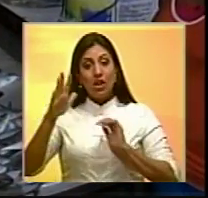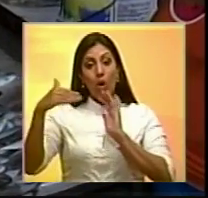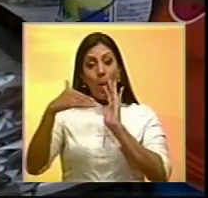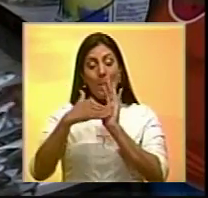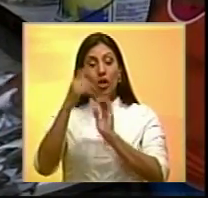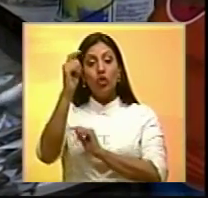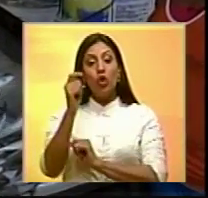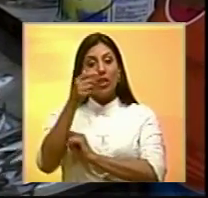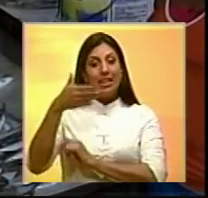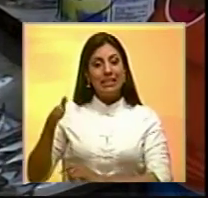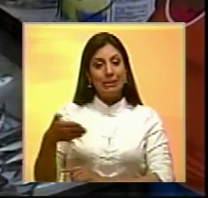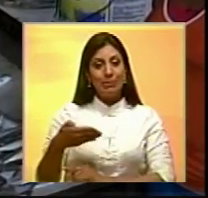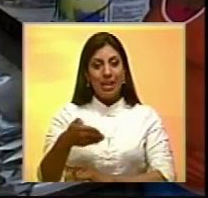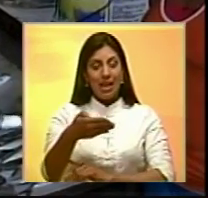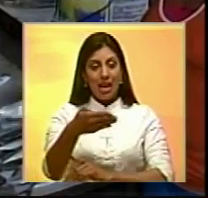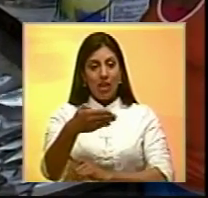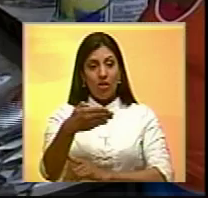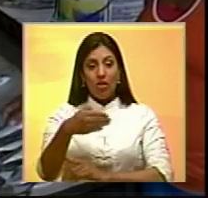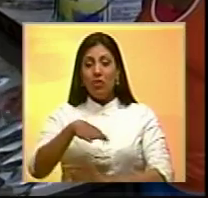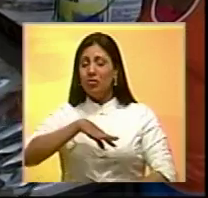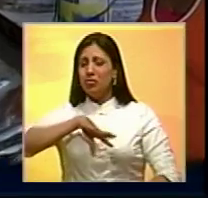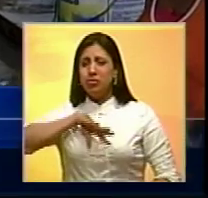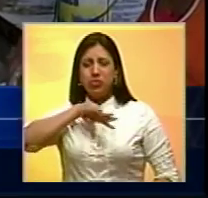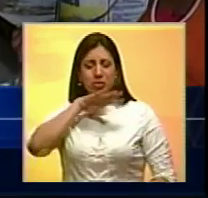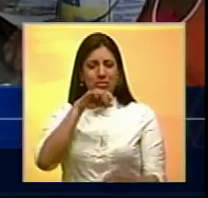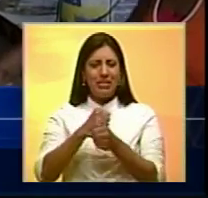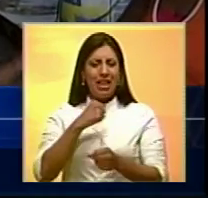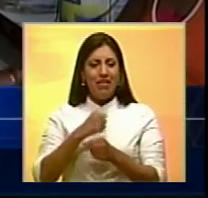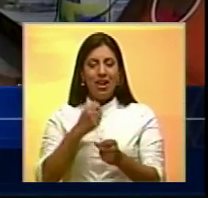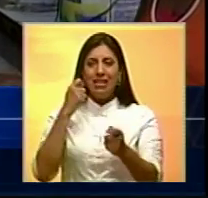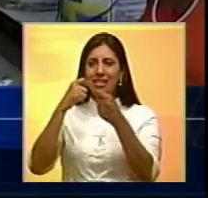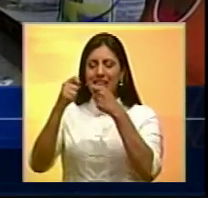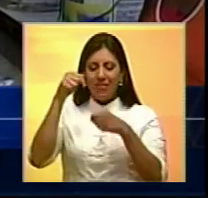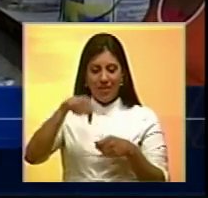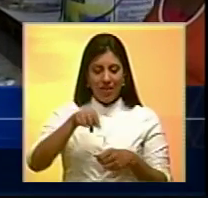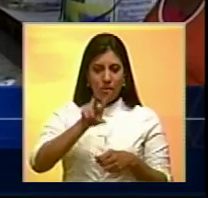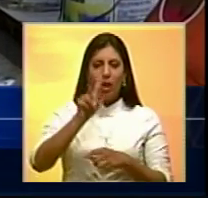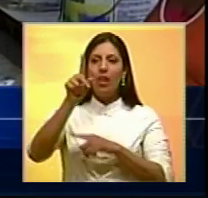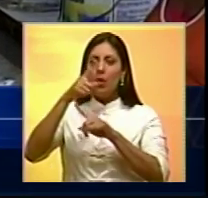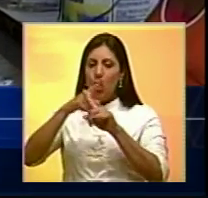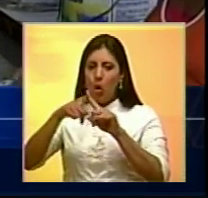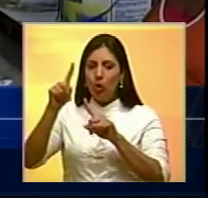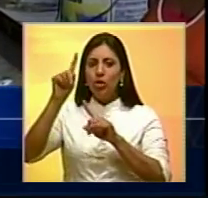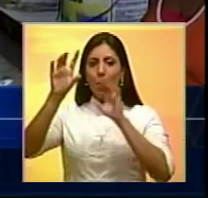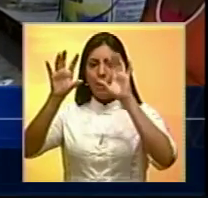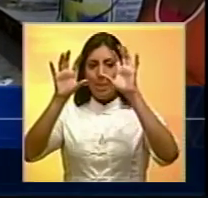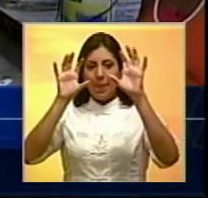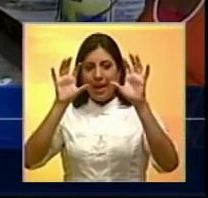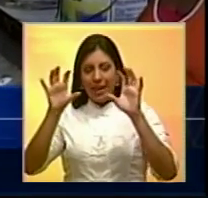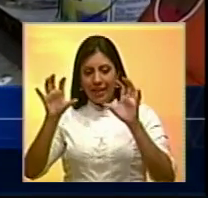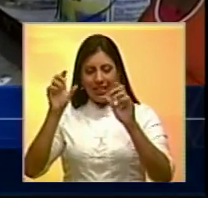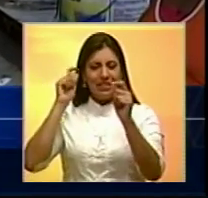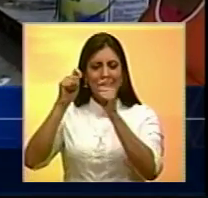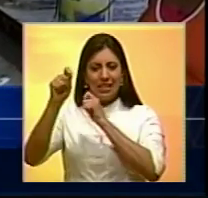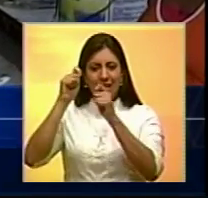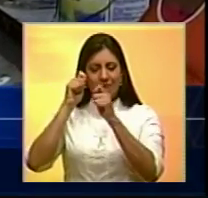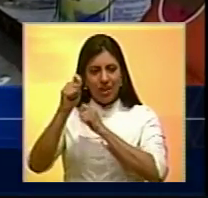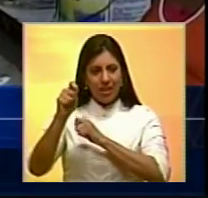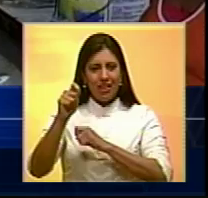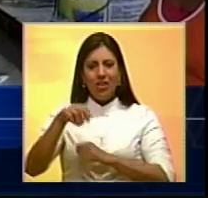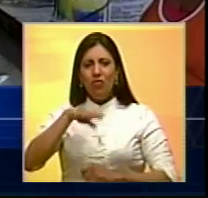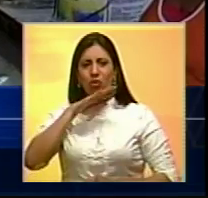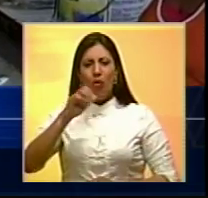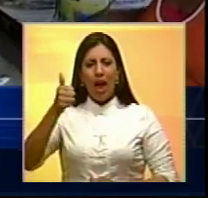565.000 toneladas de pescados, suficiente para el mercado interno e incluso para la exportación